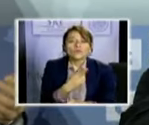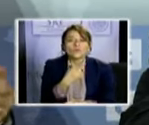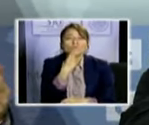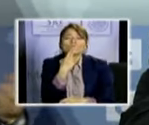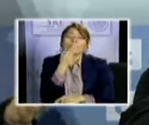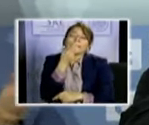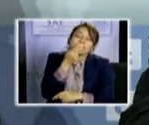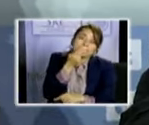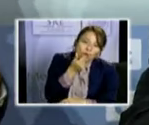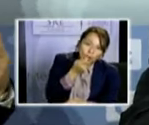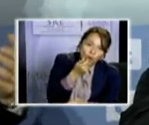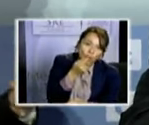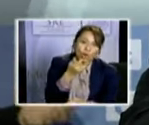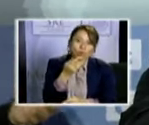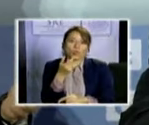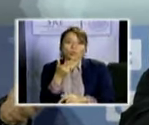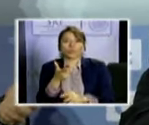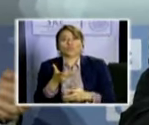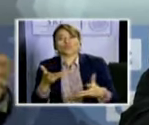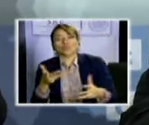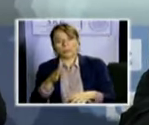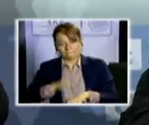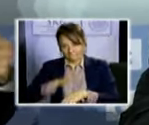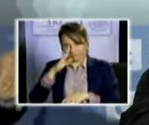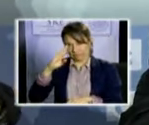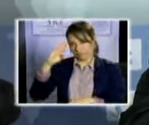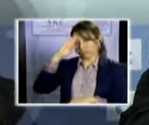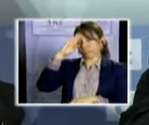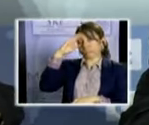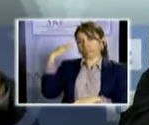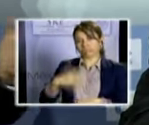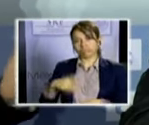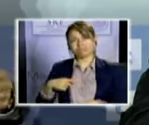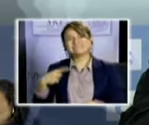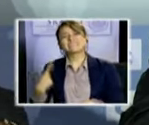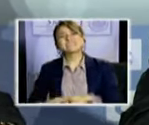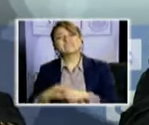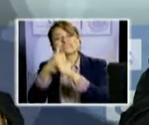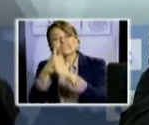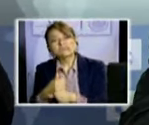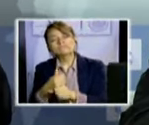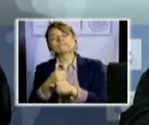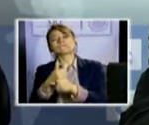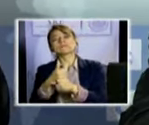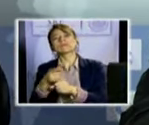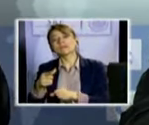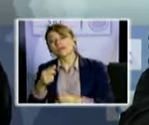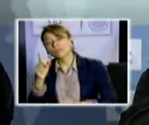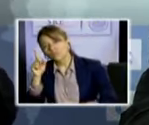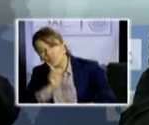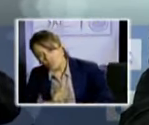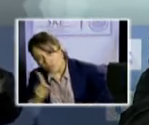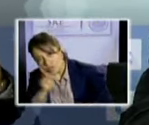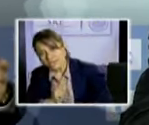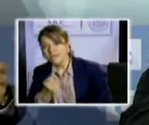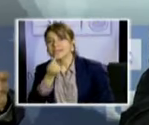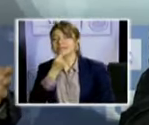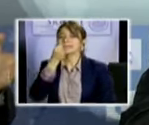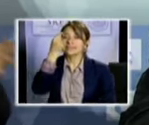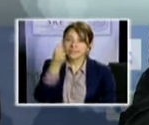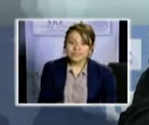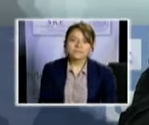que esto tiene frecuentemente en mujeres, en niños que son detenidas y son llevadas a la cárcel en condiciones muy lamentables, que